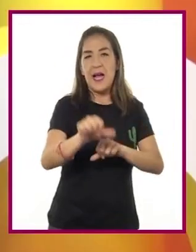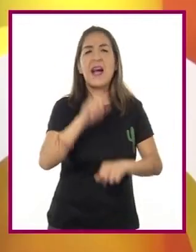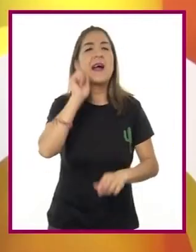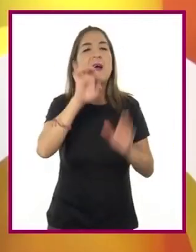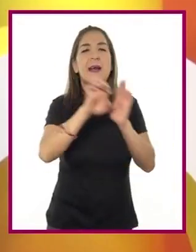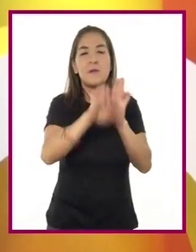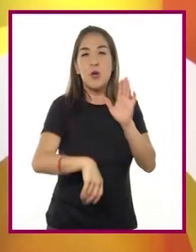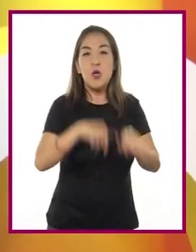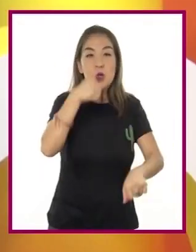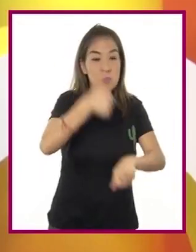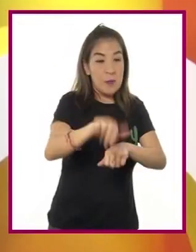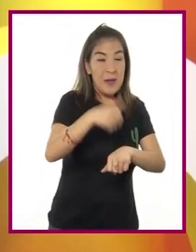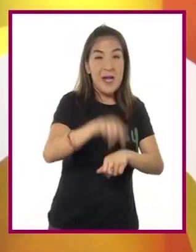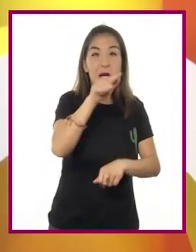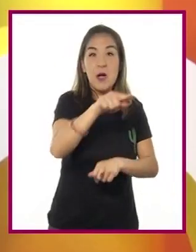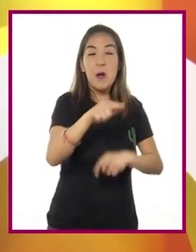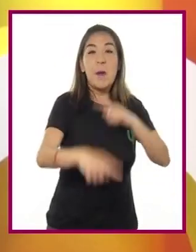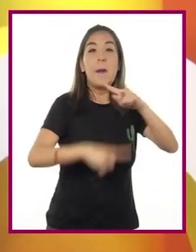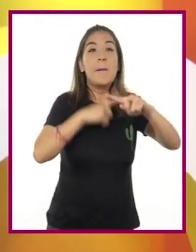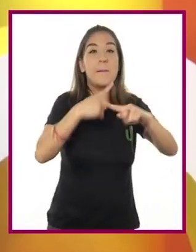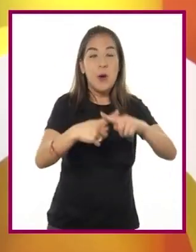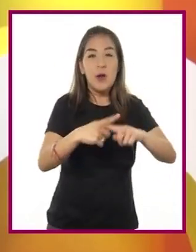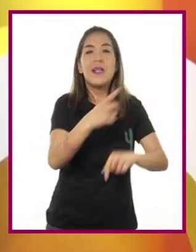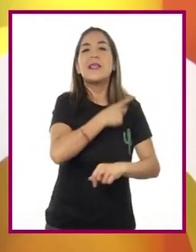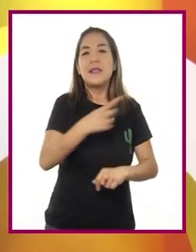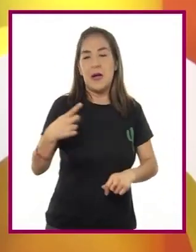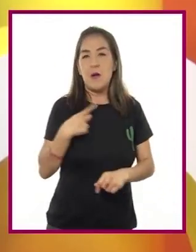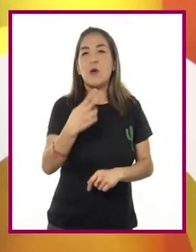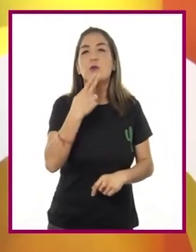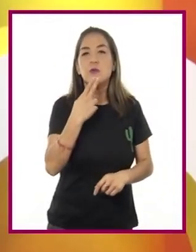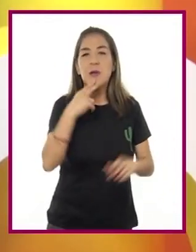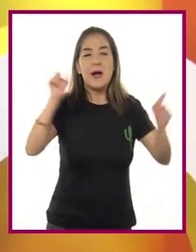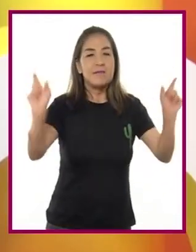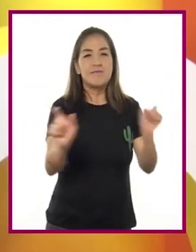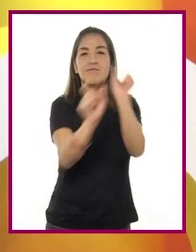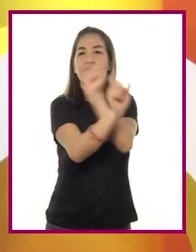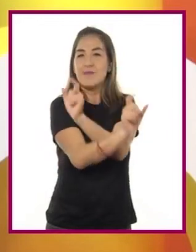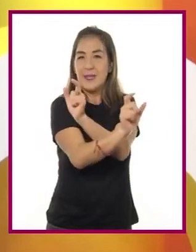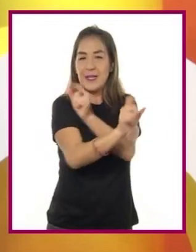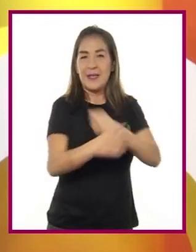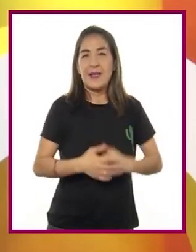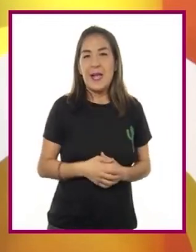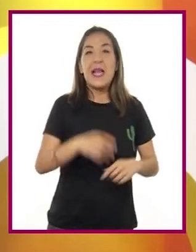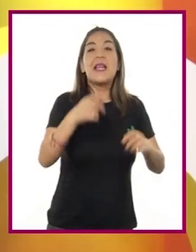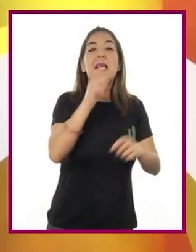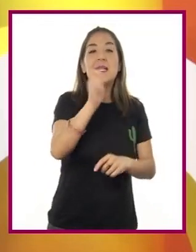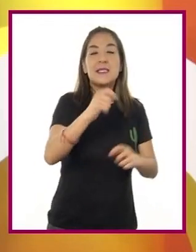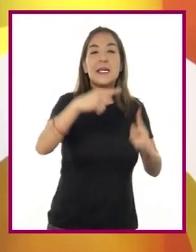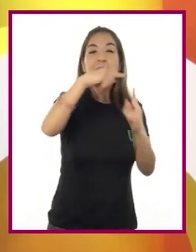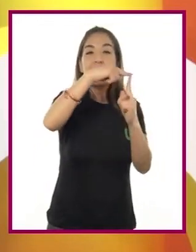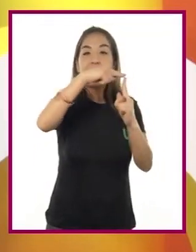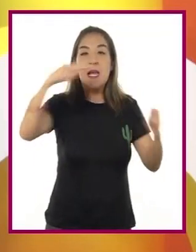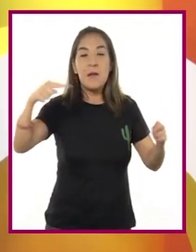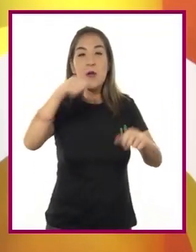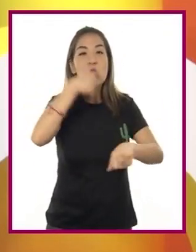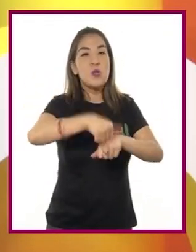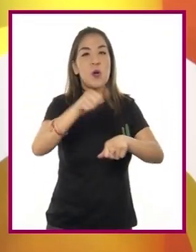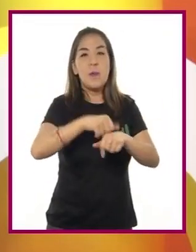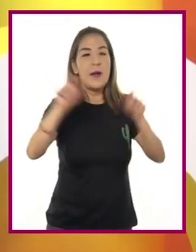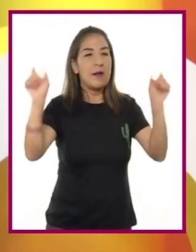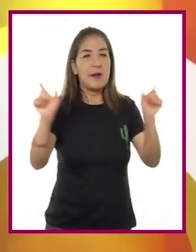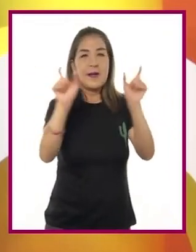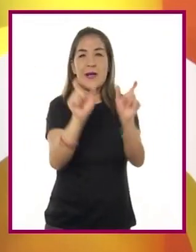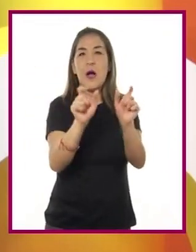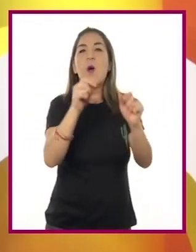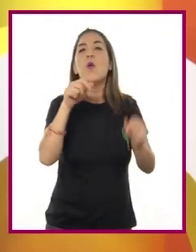cuando un coeficiente la multiplica, se tiene que usar la operación inversa, es decir, dividir ambos lados de la ecuación